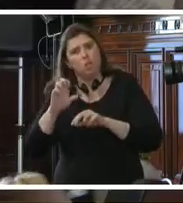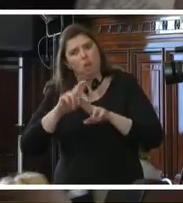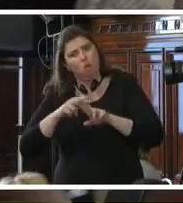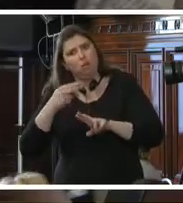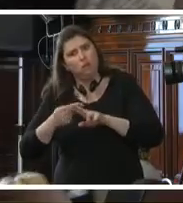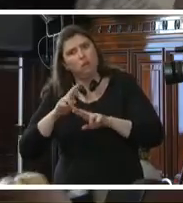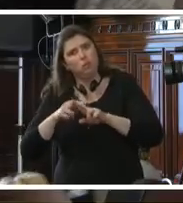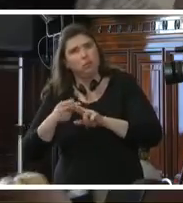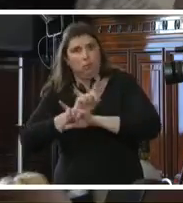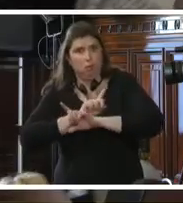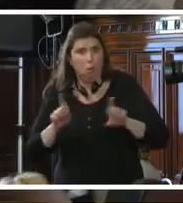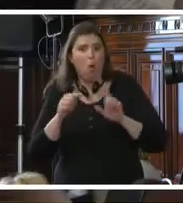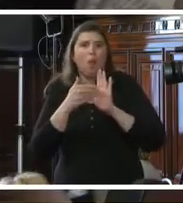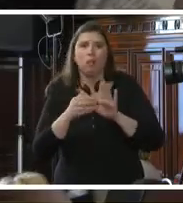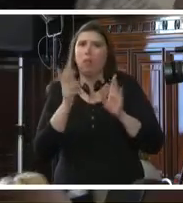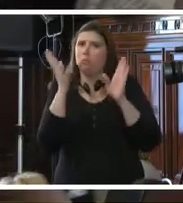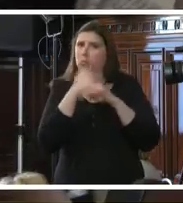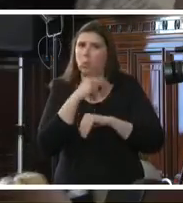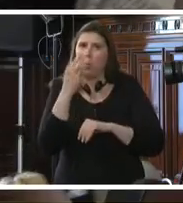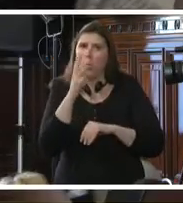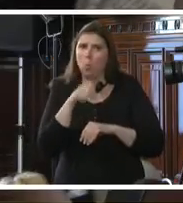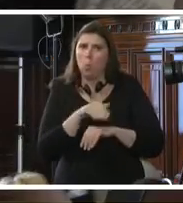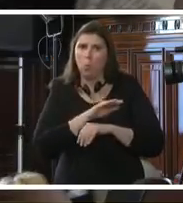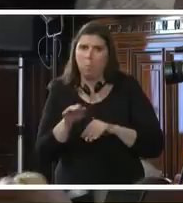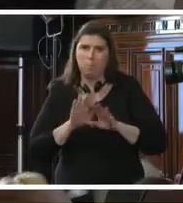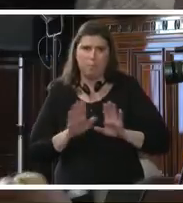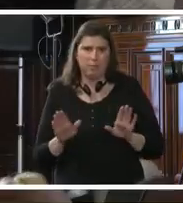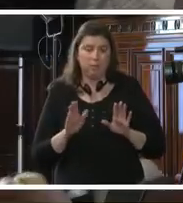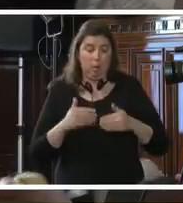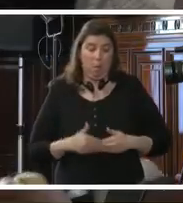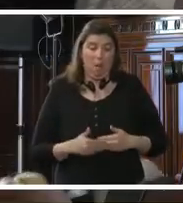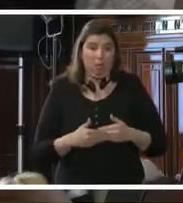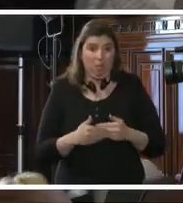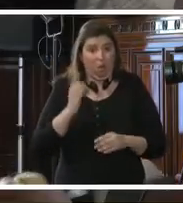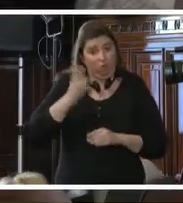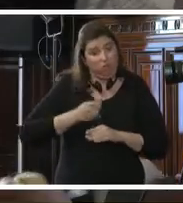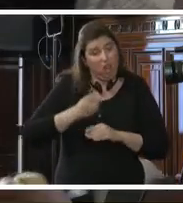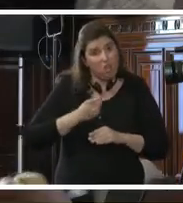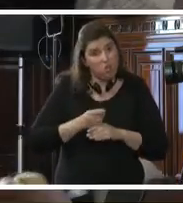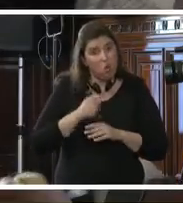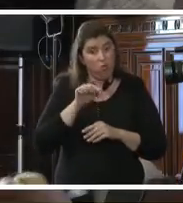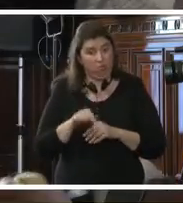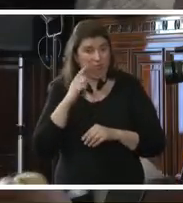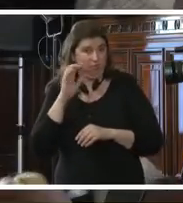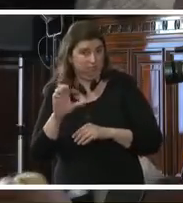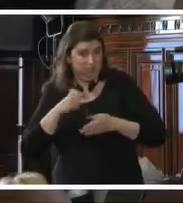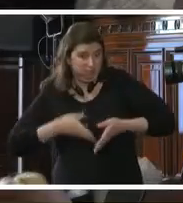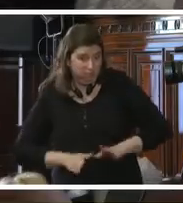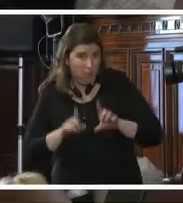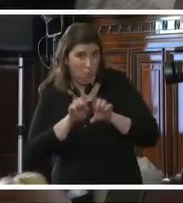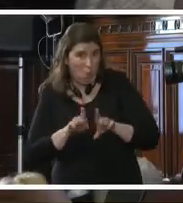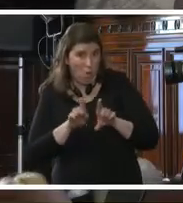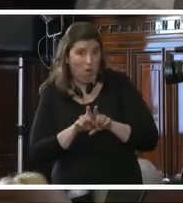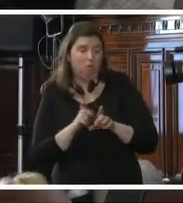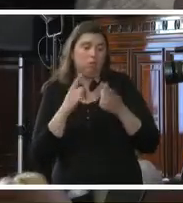las violaciones sexuales y los embarazos y maternidades forzadas producto de estas. Proveer de